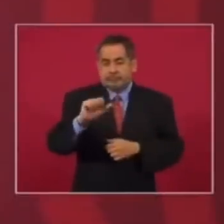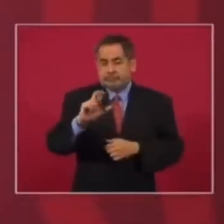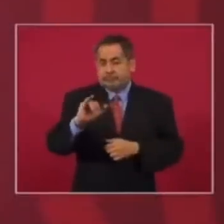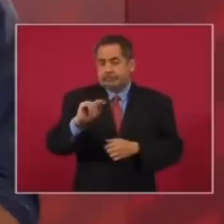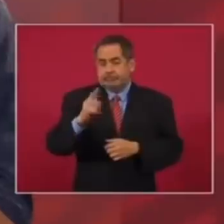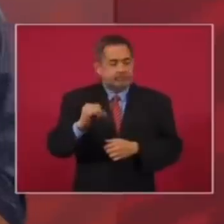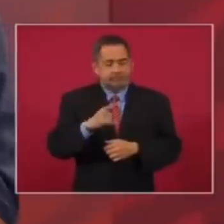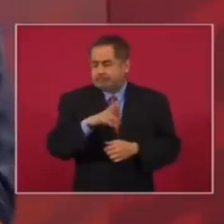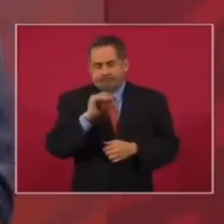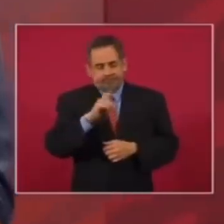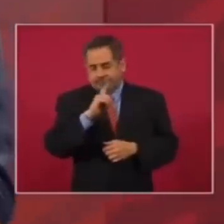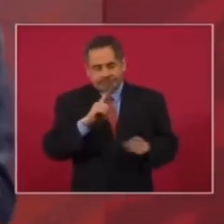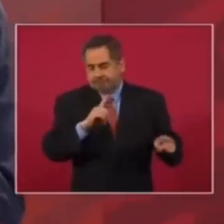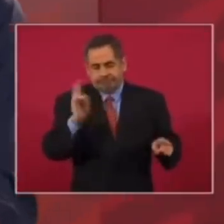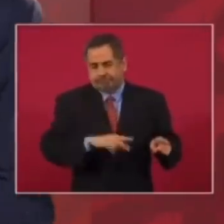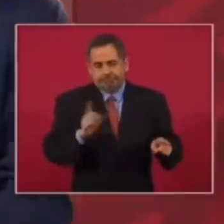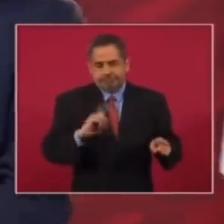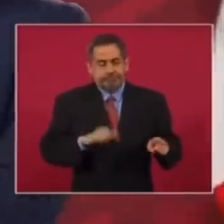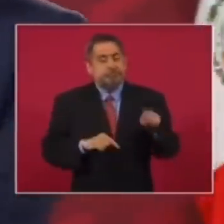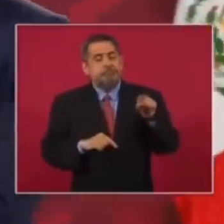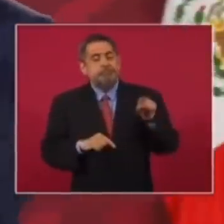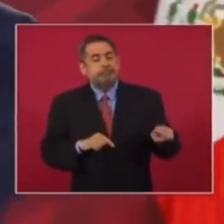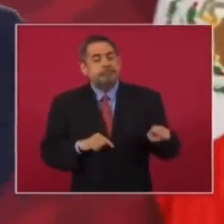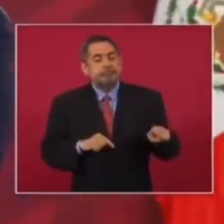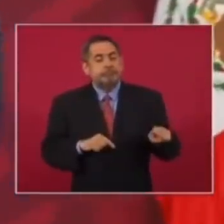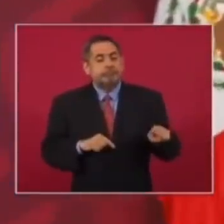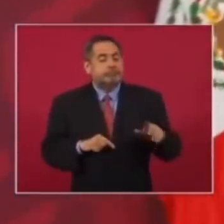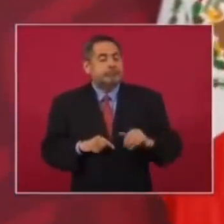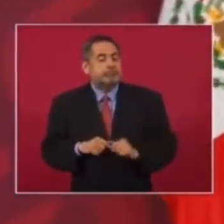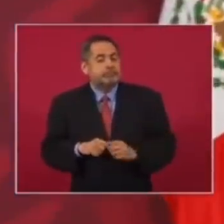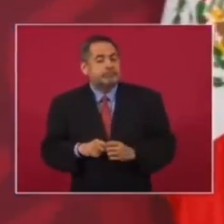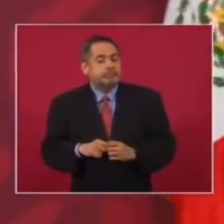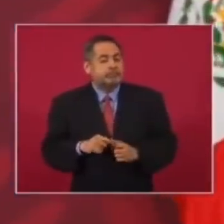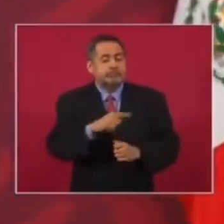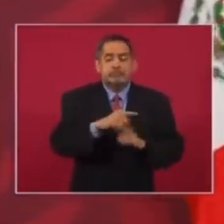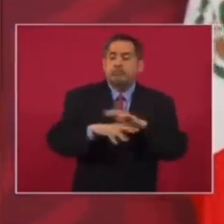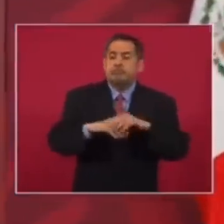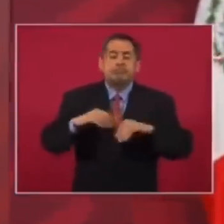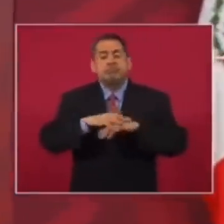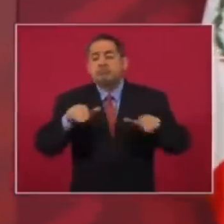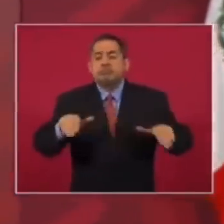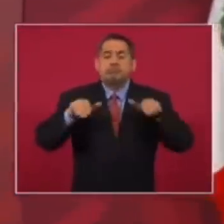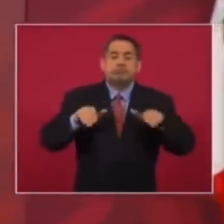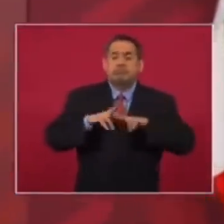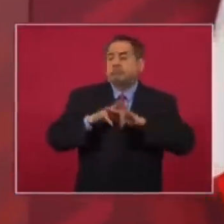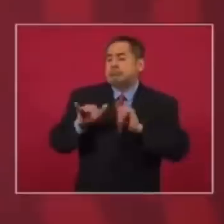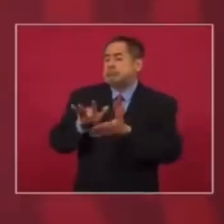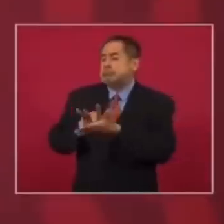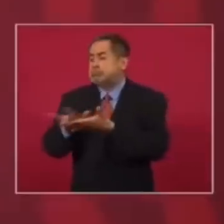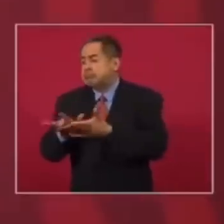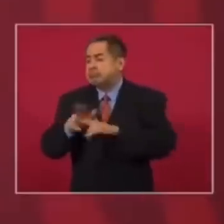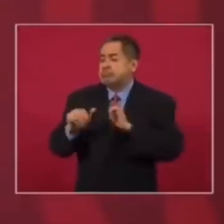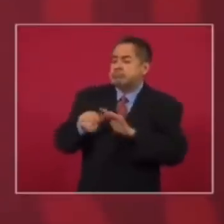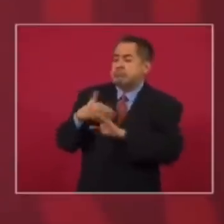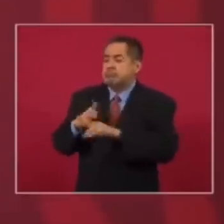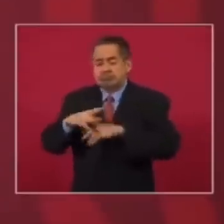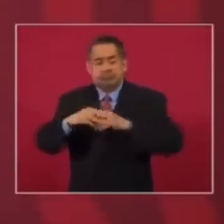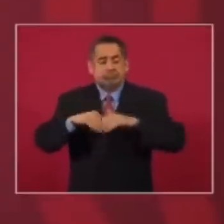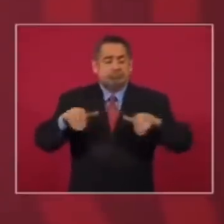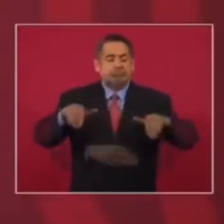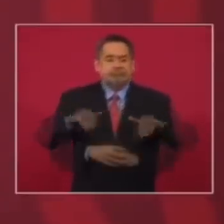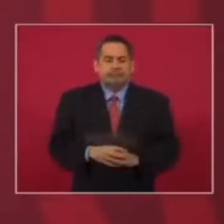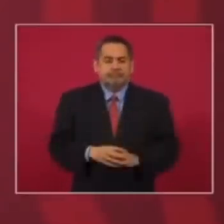cierto de que ella no está ni a favor ni en contra ni a